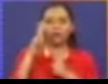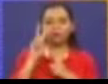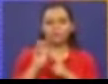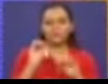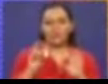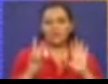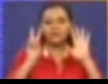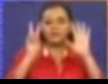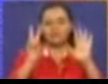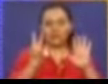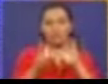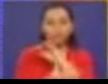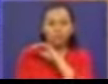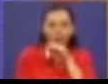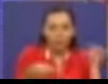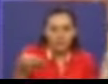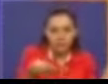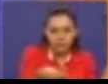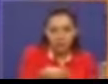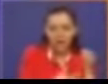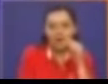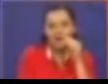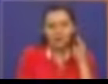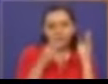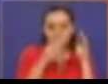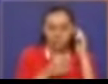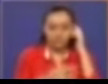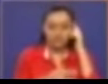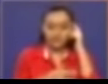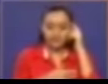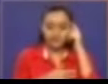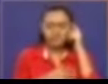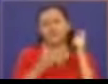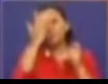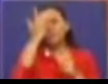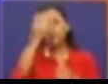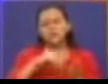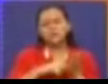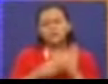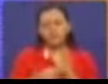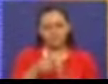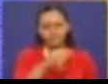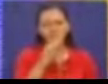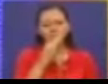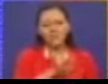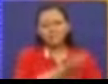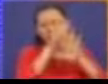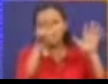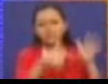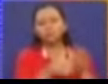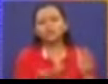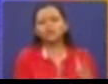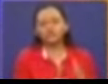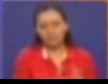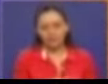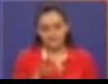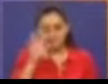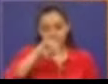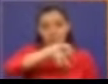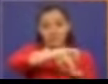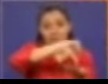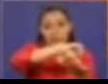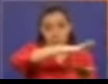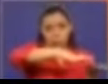los más pobres. Pero ¿por qué representa mucho de la nueva patria? ¿Saben dónde está este centro ganadero?